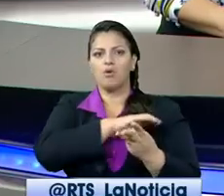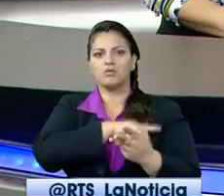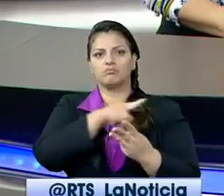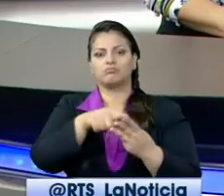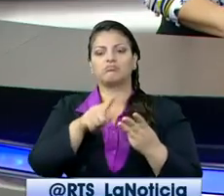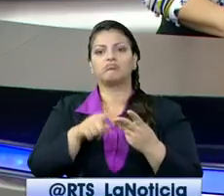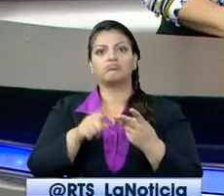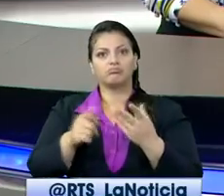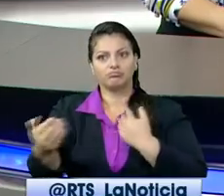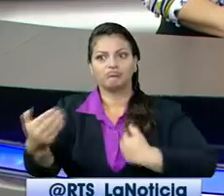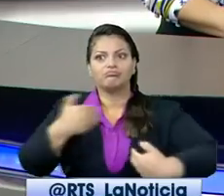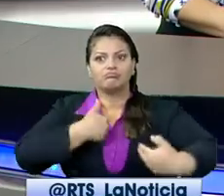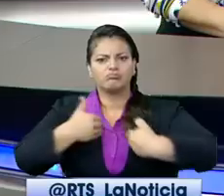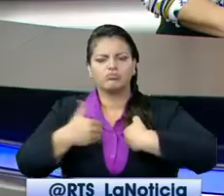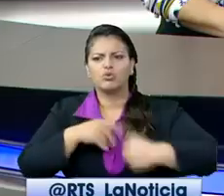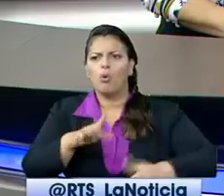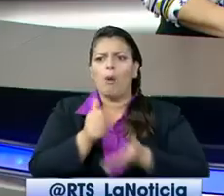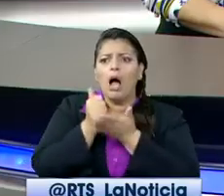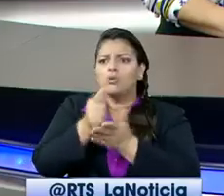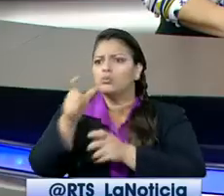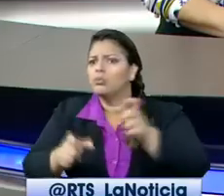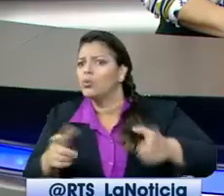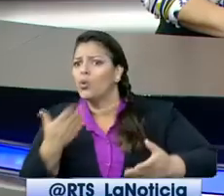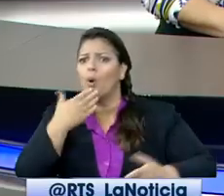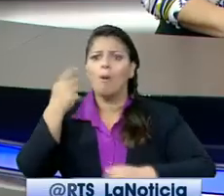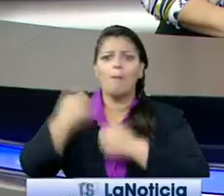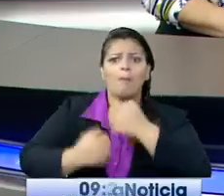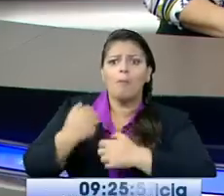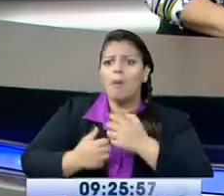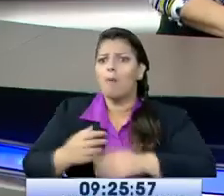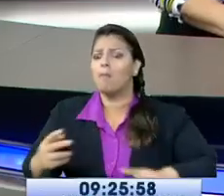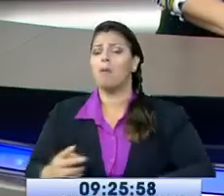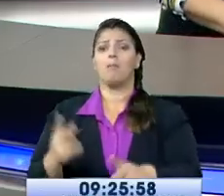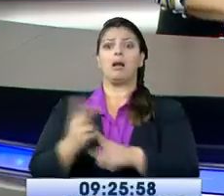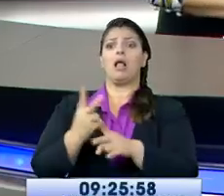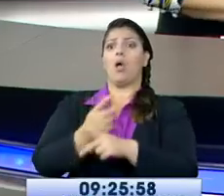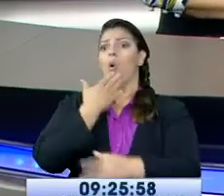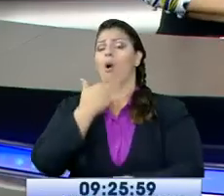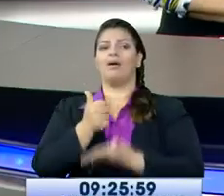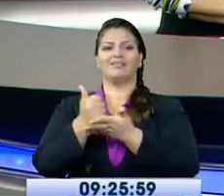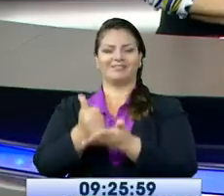además se hicieron demostraciones de operativos de salvamento.